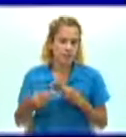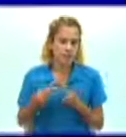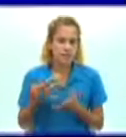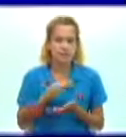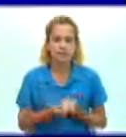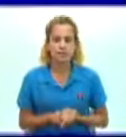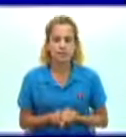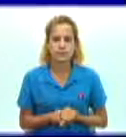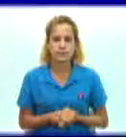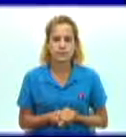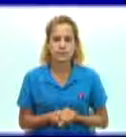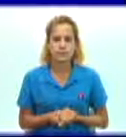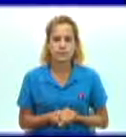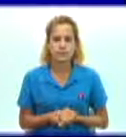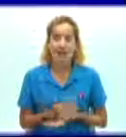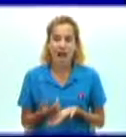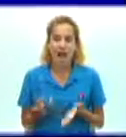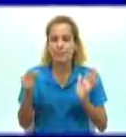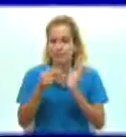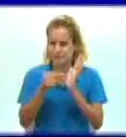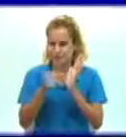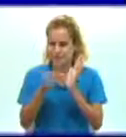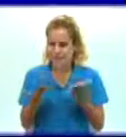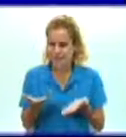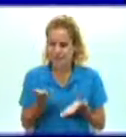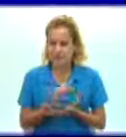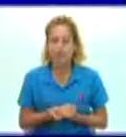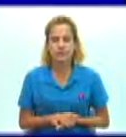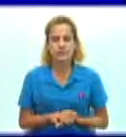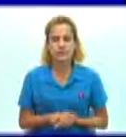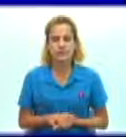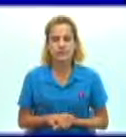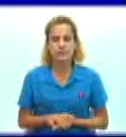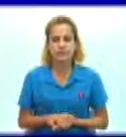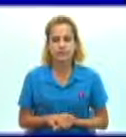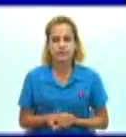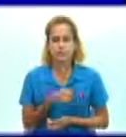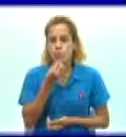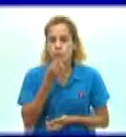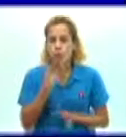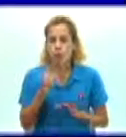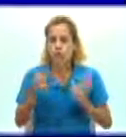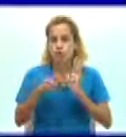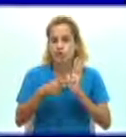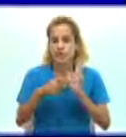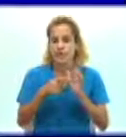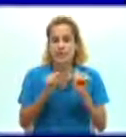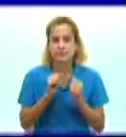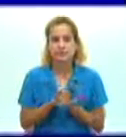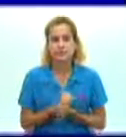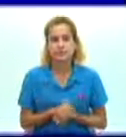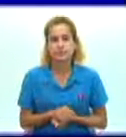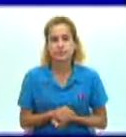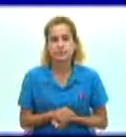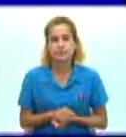Bueno, precisamente mediante la multiplicación y sus significados prácticos. Es decir, pudieron haber multiplicado